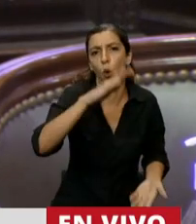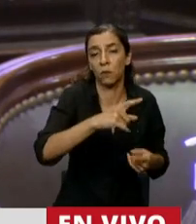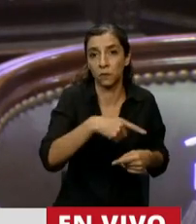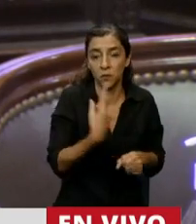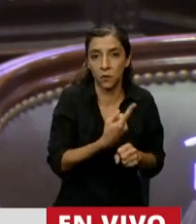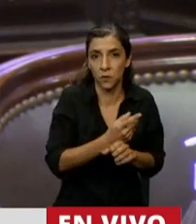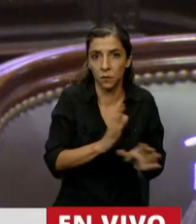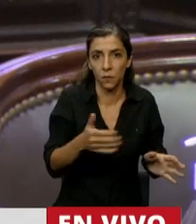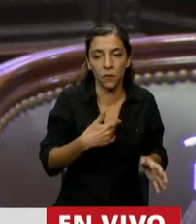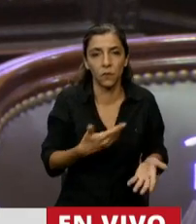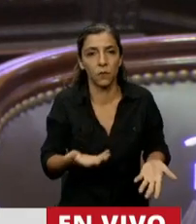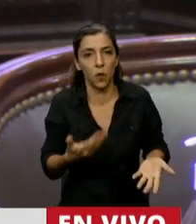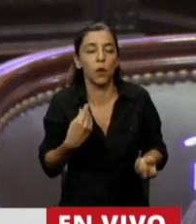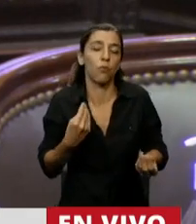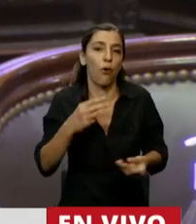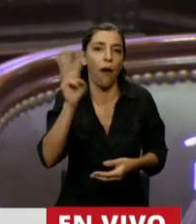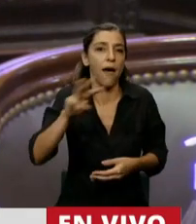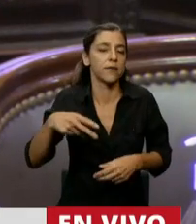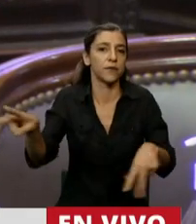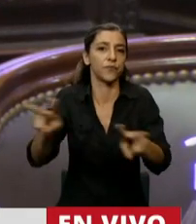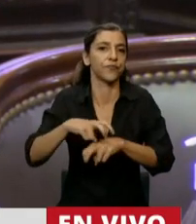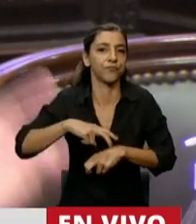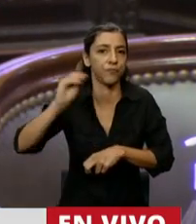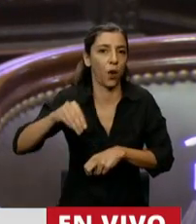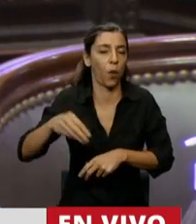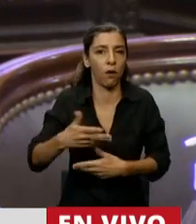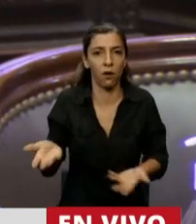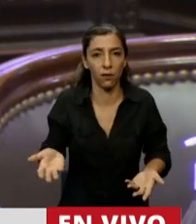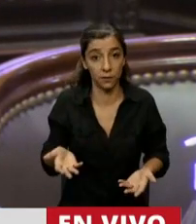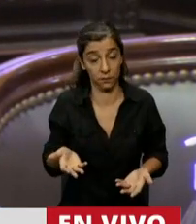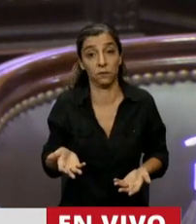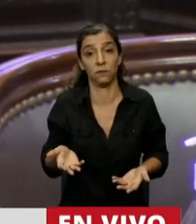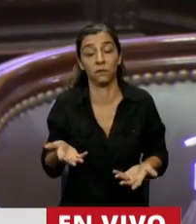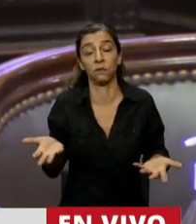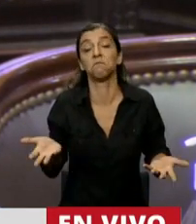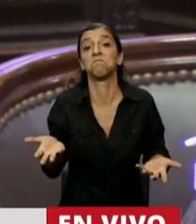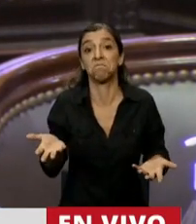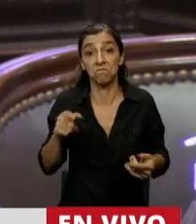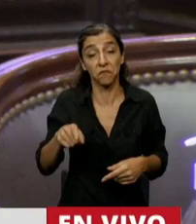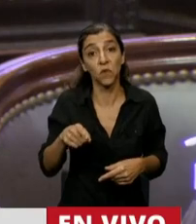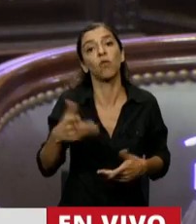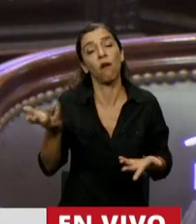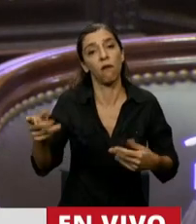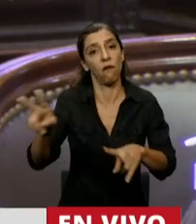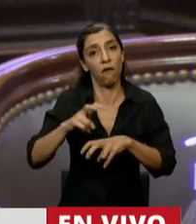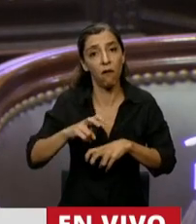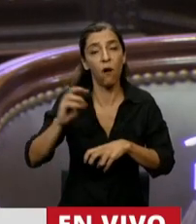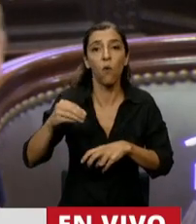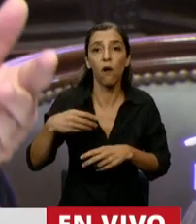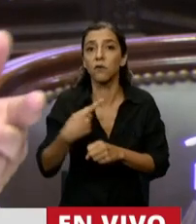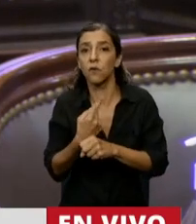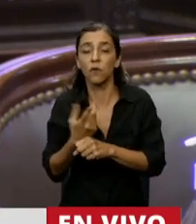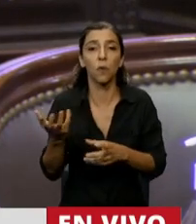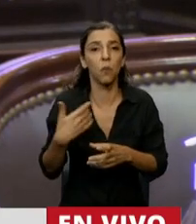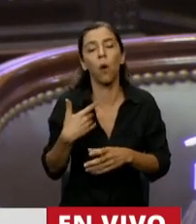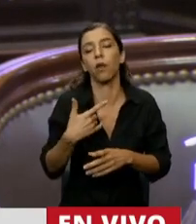caja previsional tuviera el déficit que tenía? Se priorizó el déficit de la caja de la previsión y